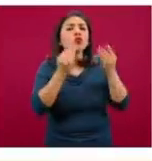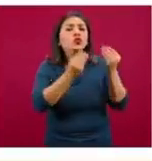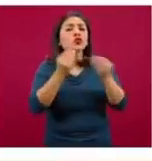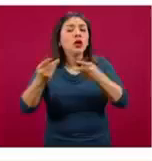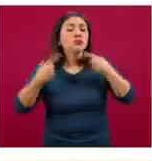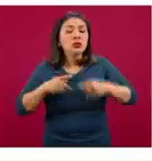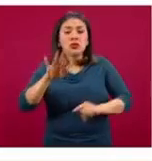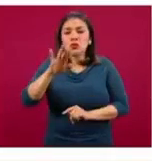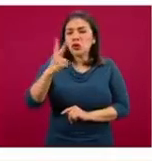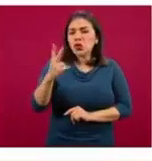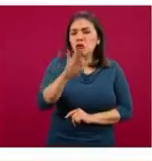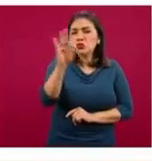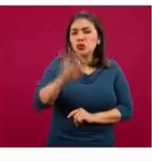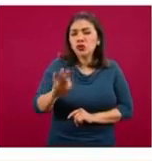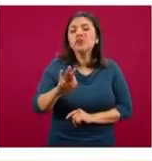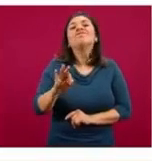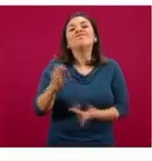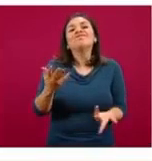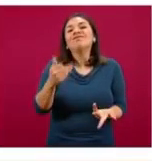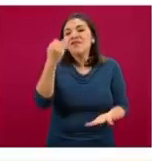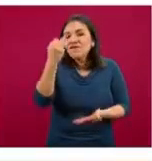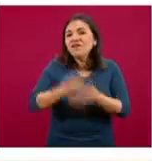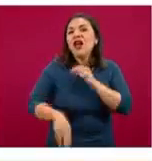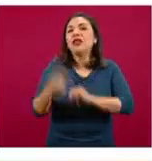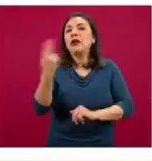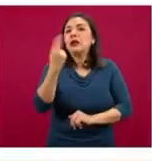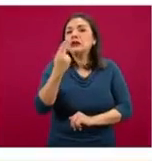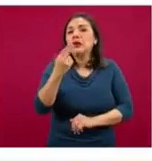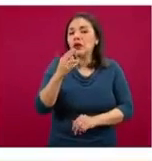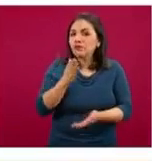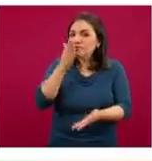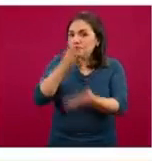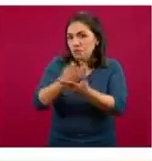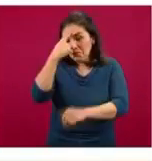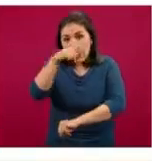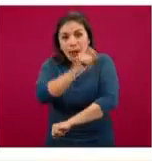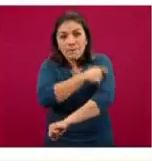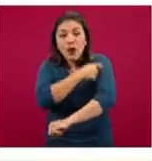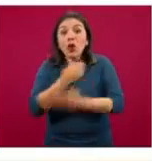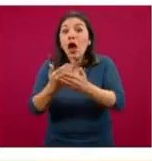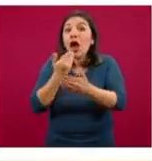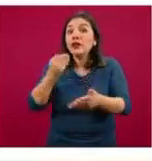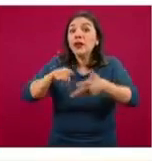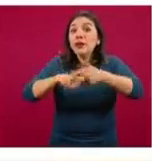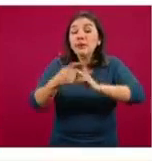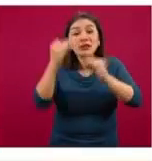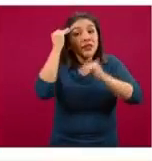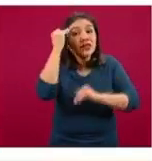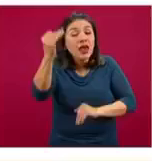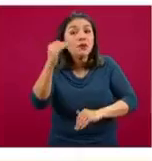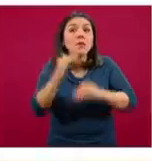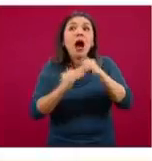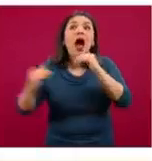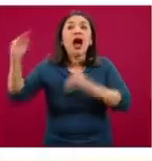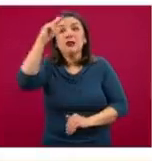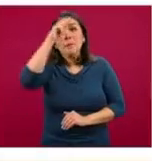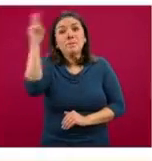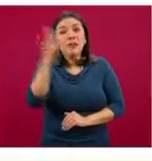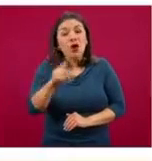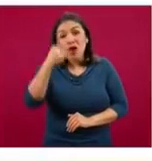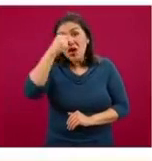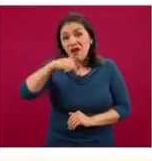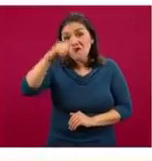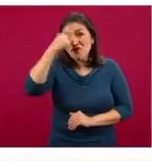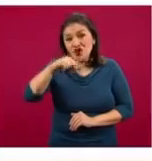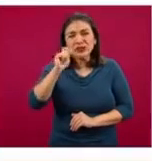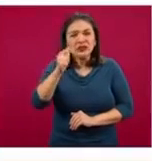personas, 52%, que tendríamos que cubrir antes de que inicie la temporada alta de influenza,